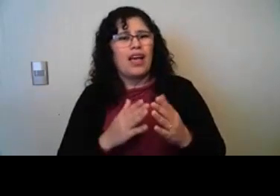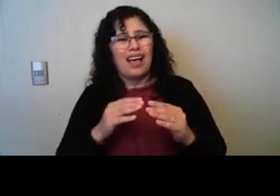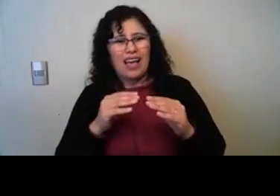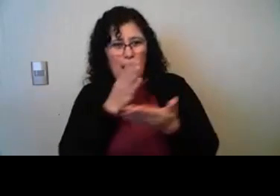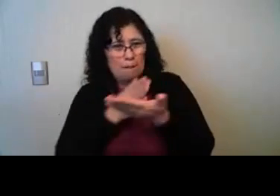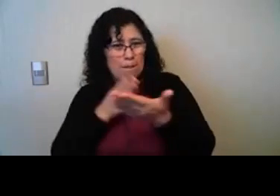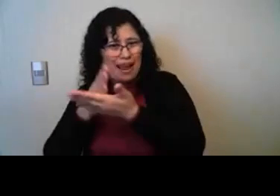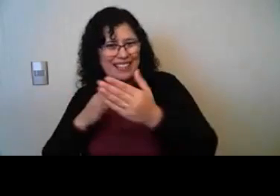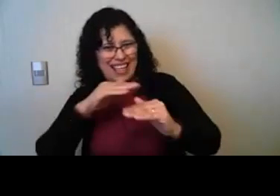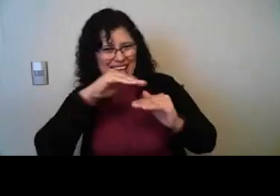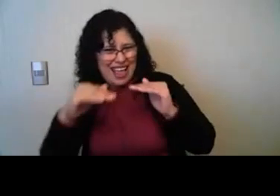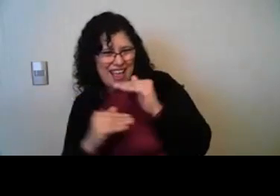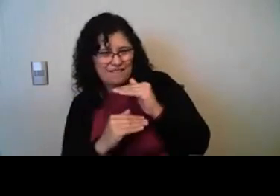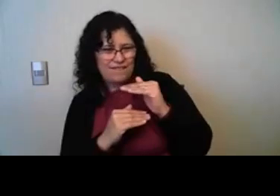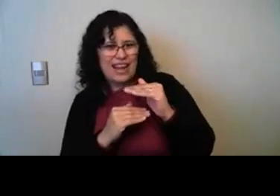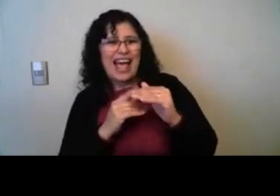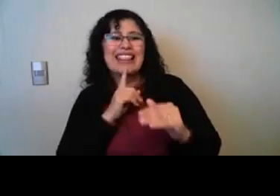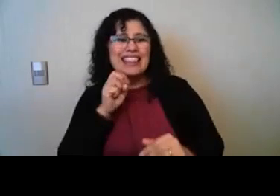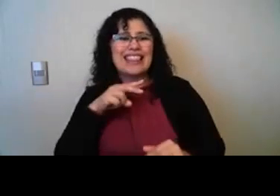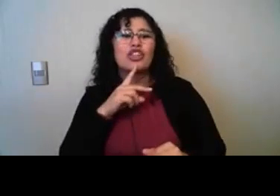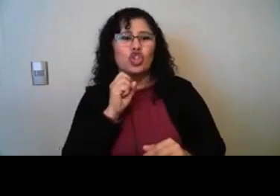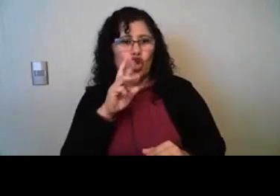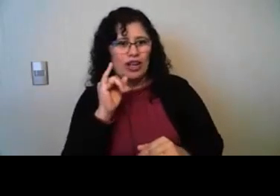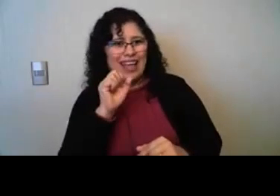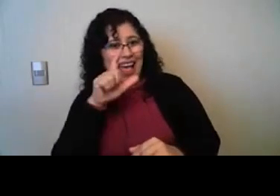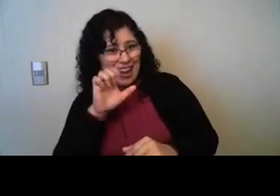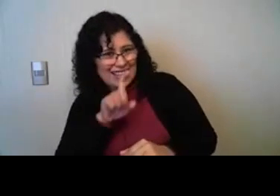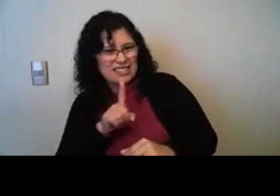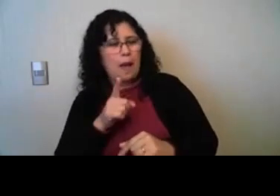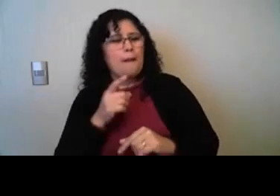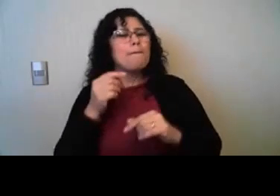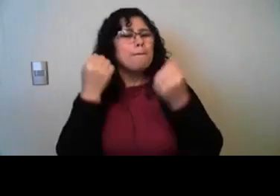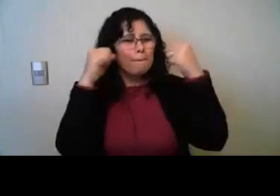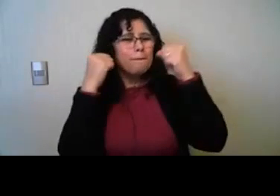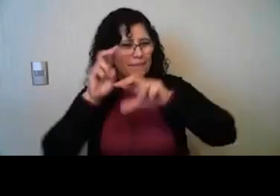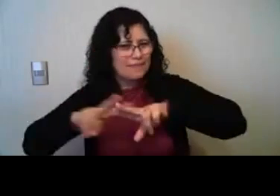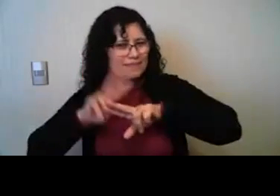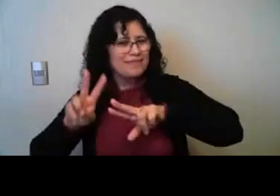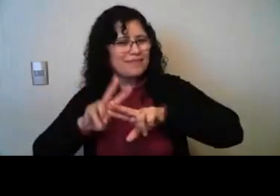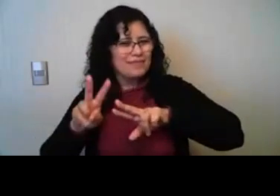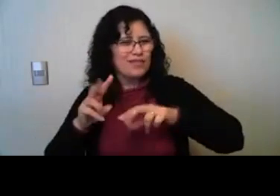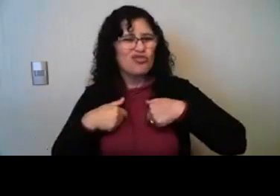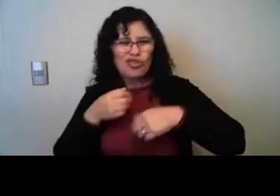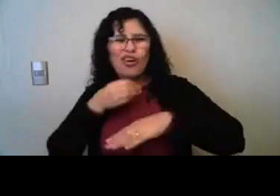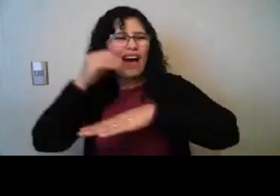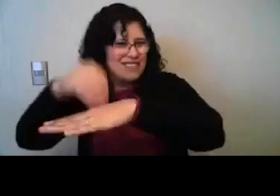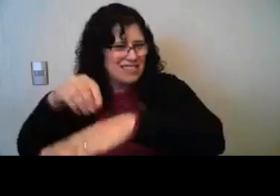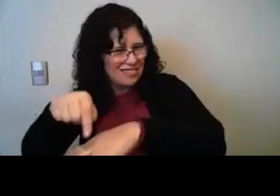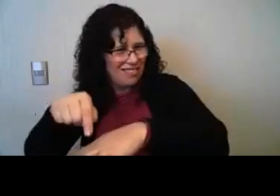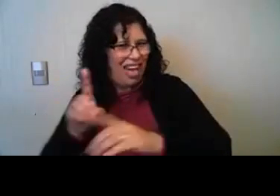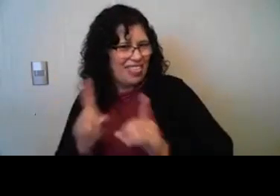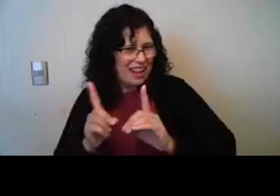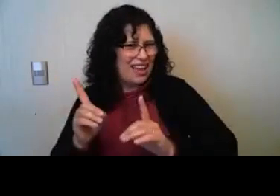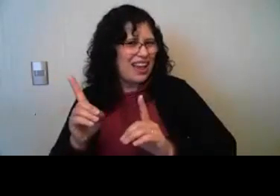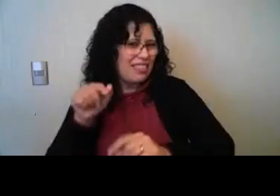a realizar una actividad práctica. Así es que si le hacen recuerdo, por favor, que pueda dividir. Yo